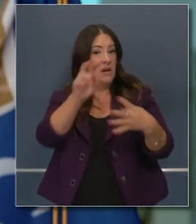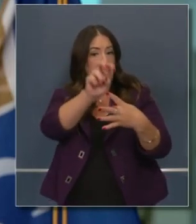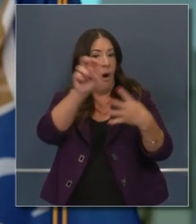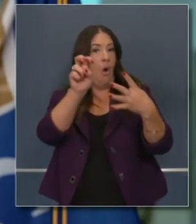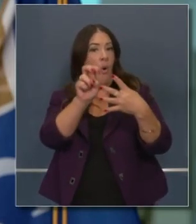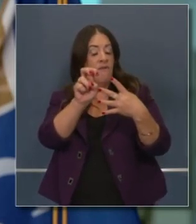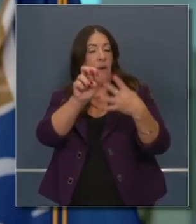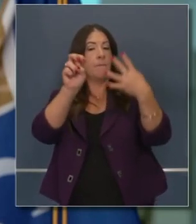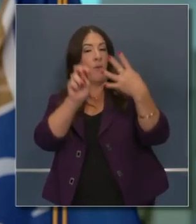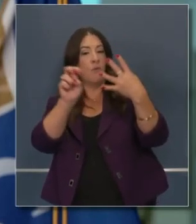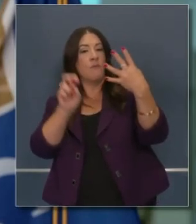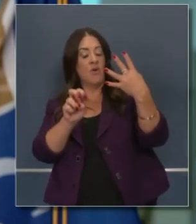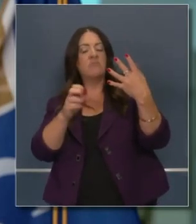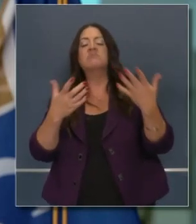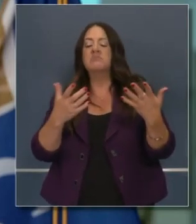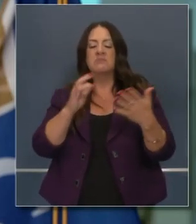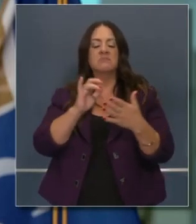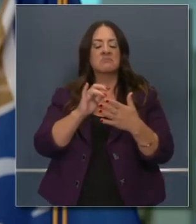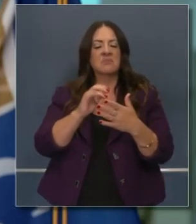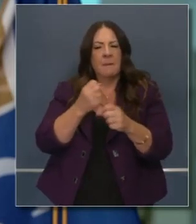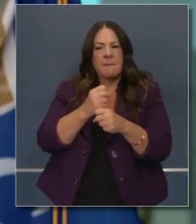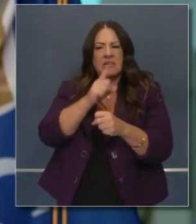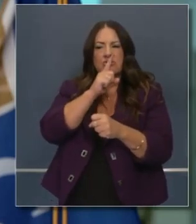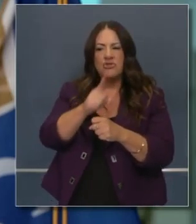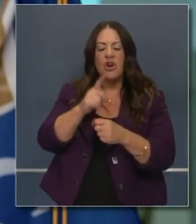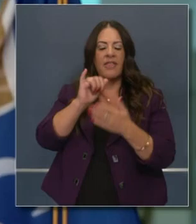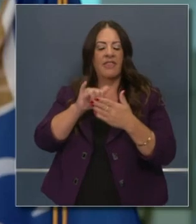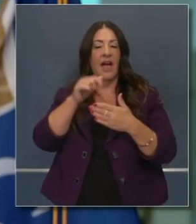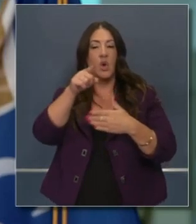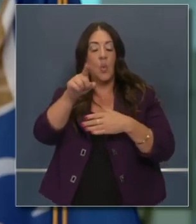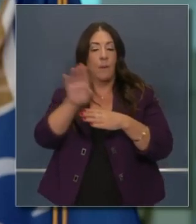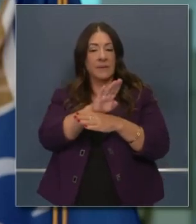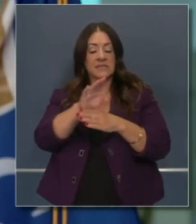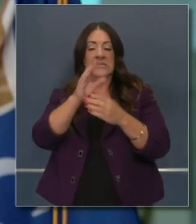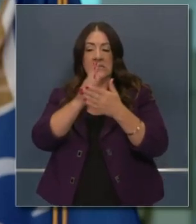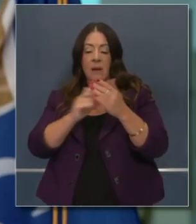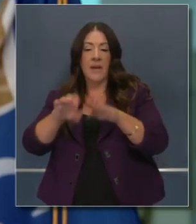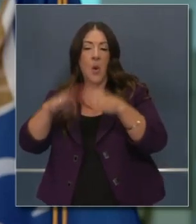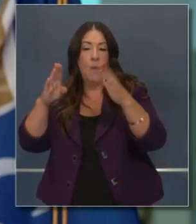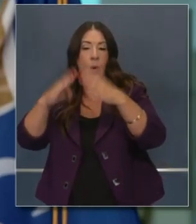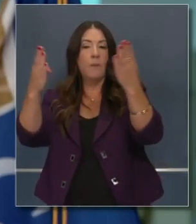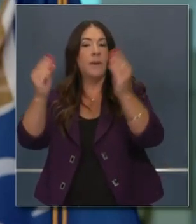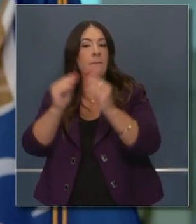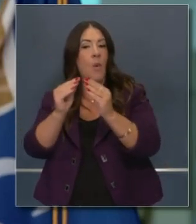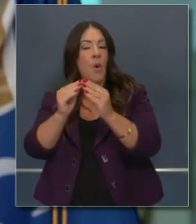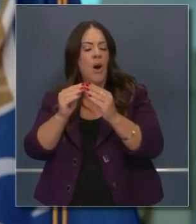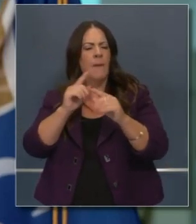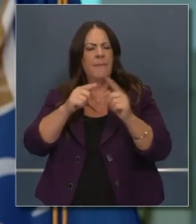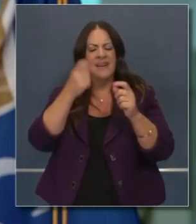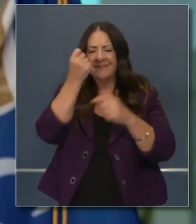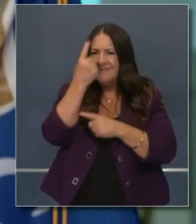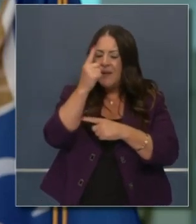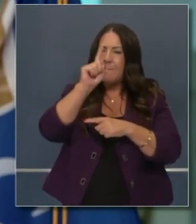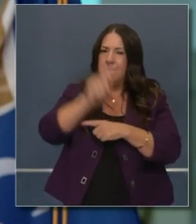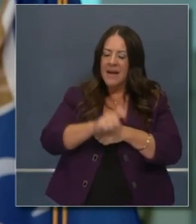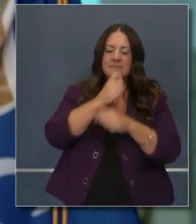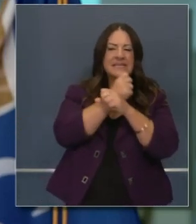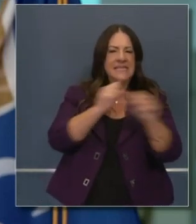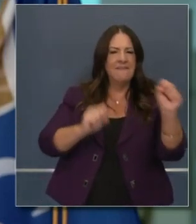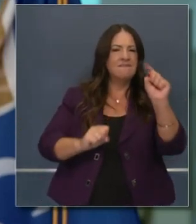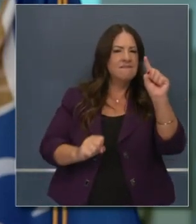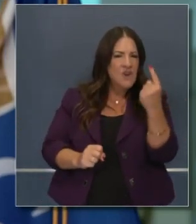que les permitirán modificar algunas actividades comerciales. Y lo podrán